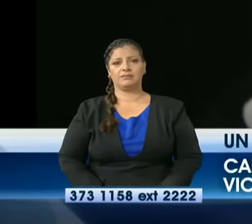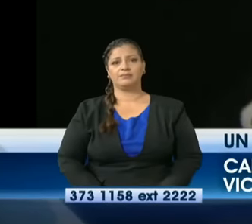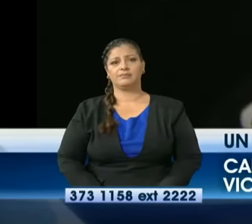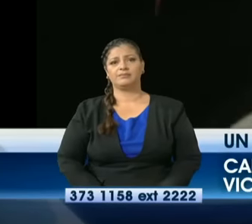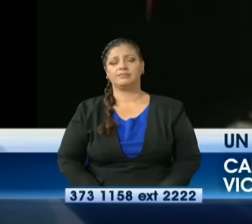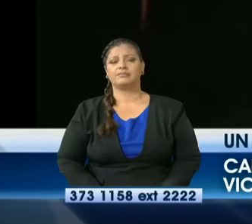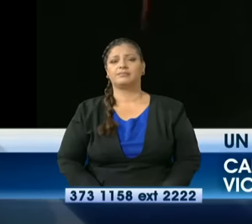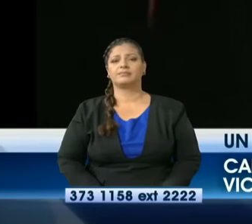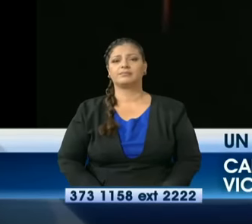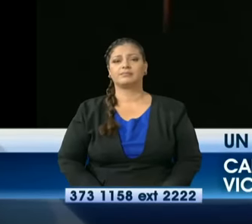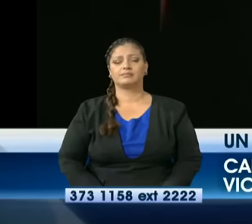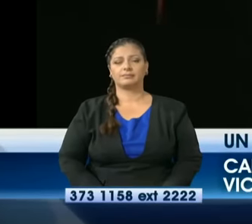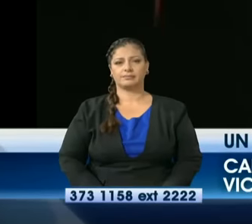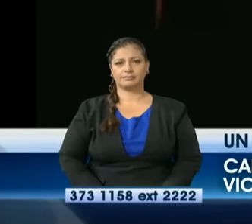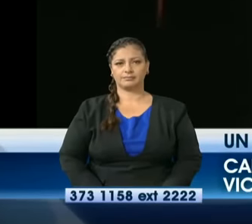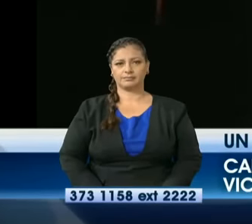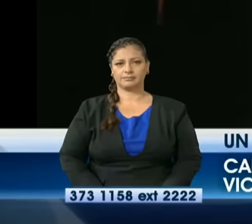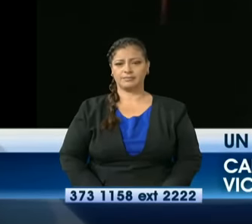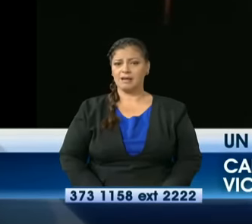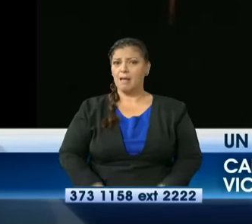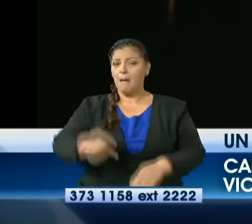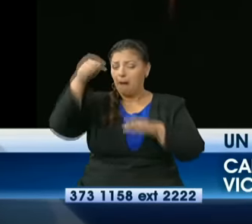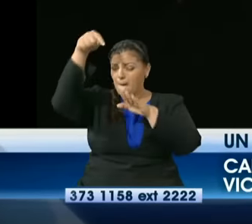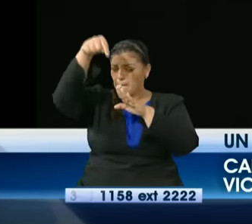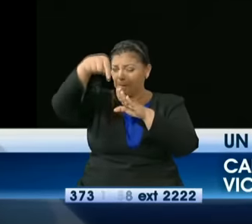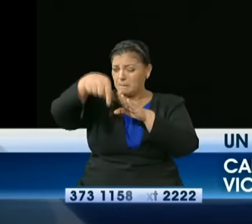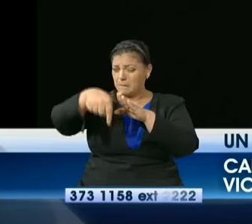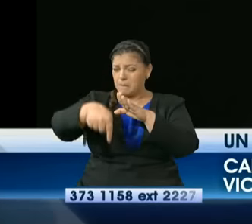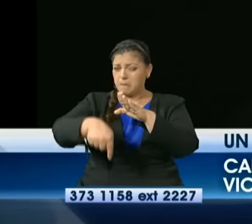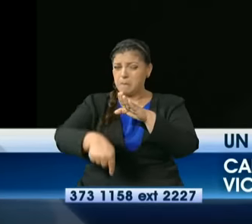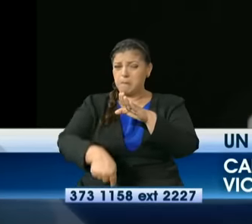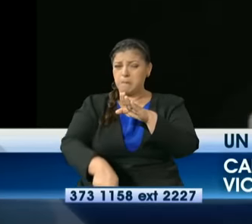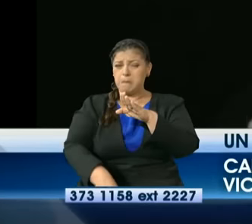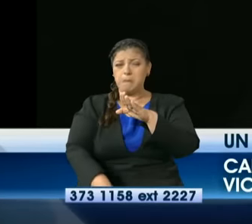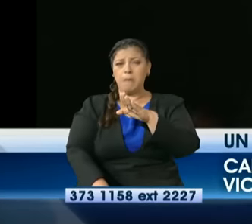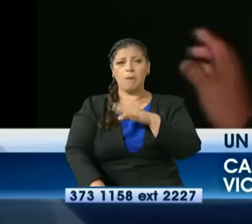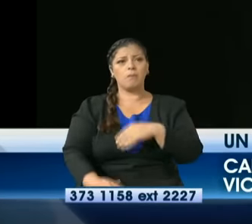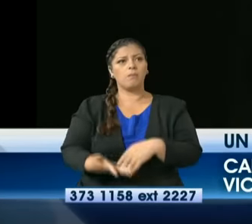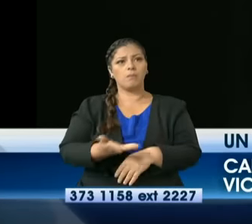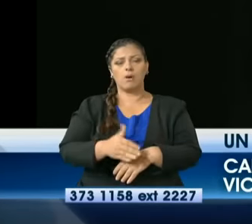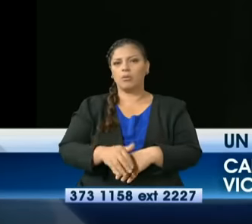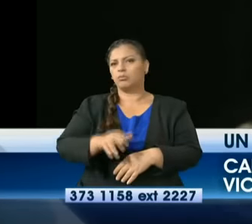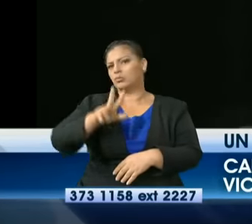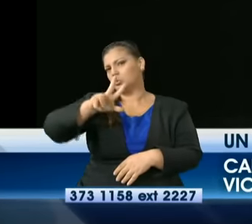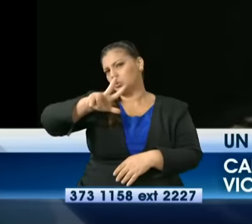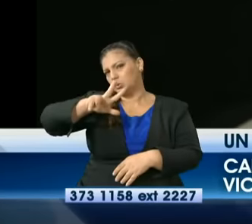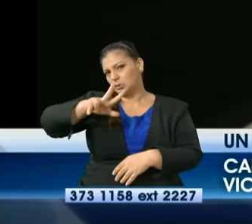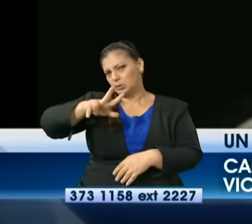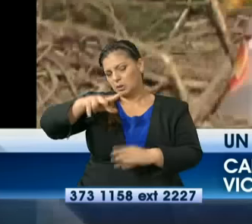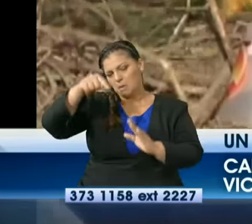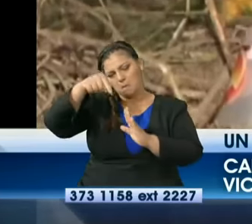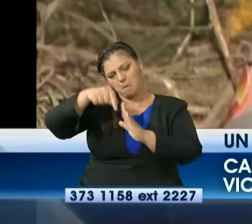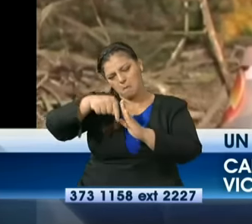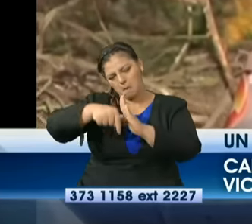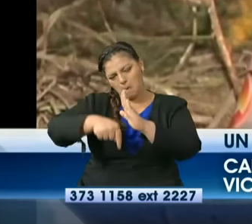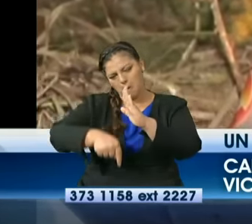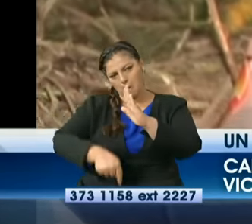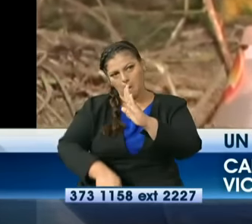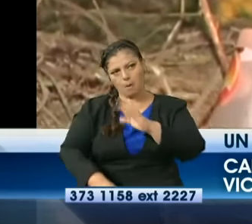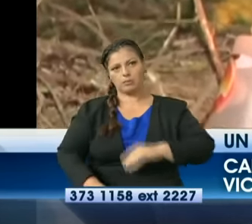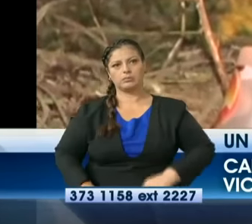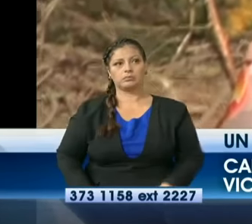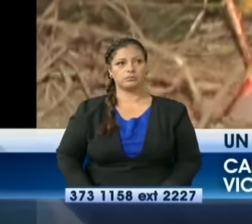poder encontrarlo hasta el fondo, porque ese hueco tiene, me imagino que ha de tener más de 3 metros y algo más. Los habitantes